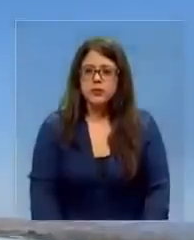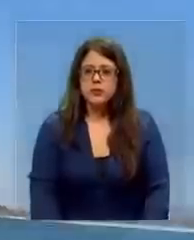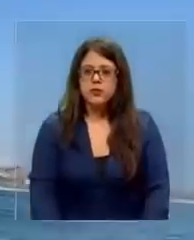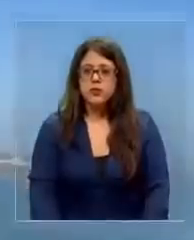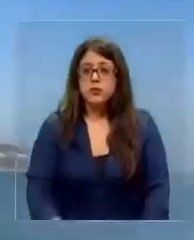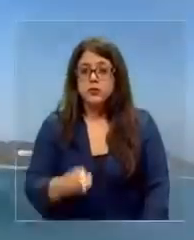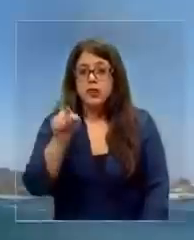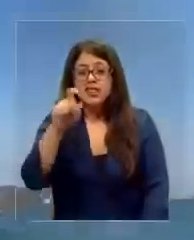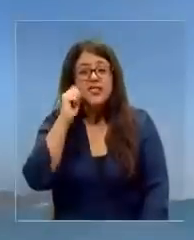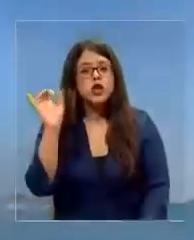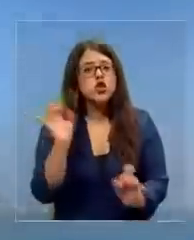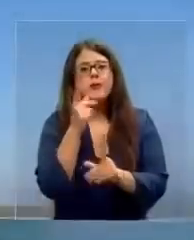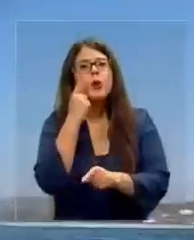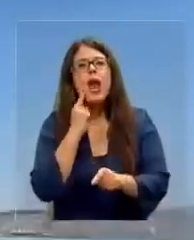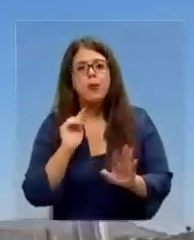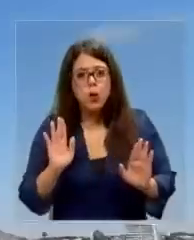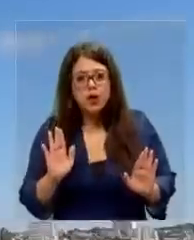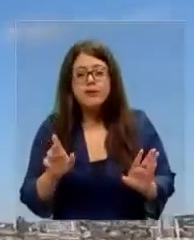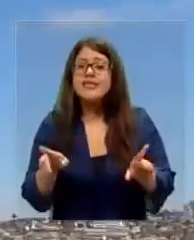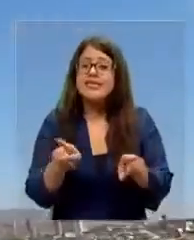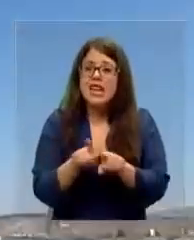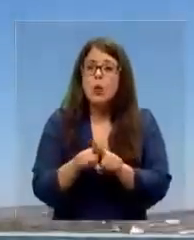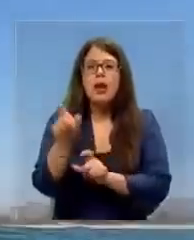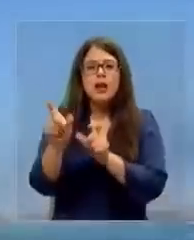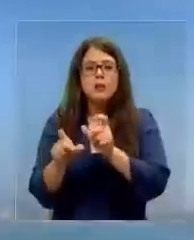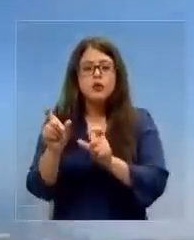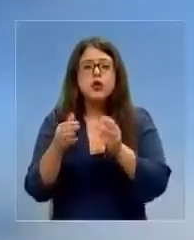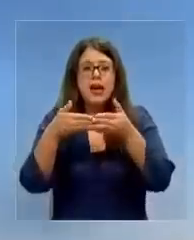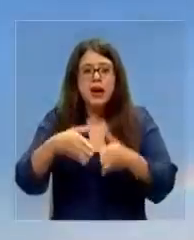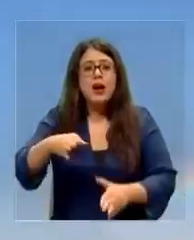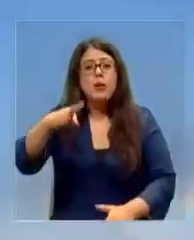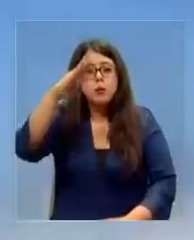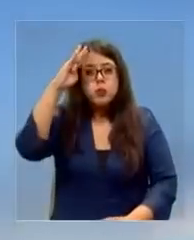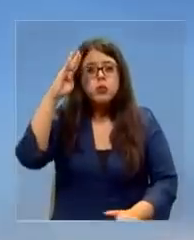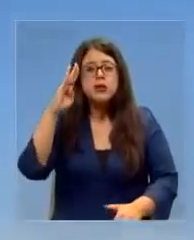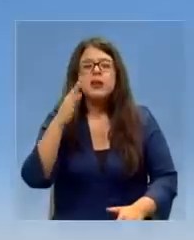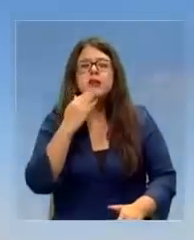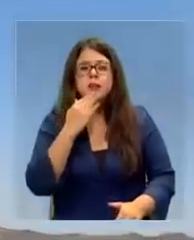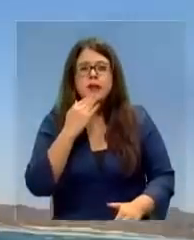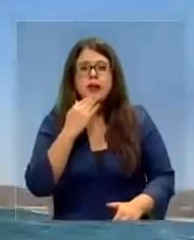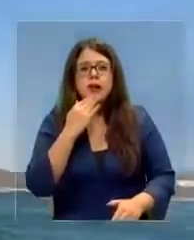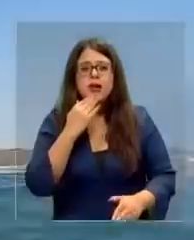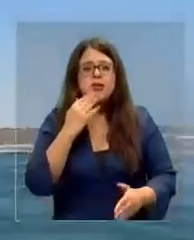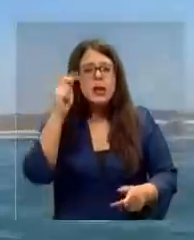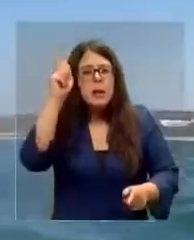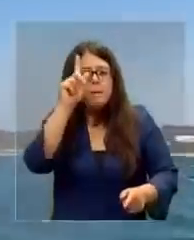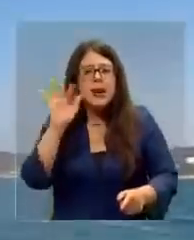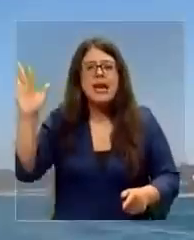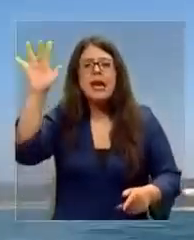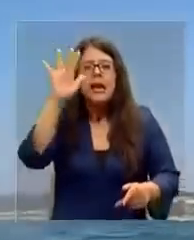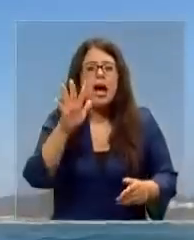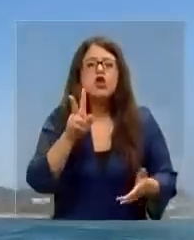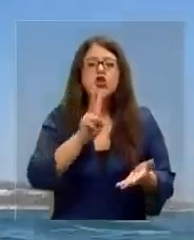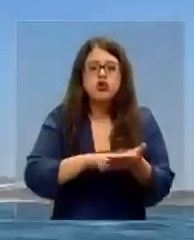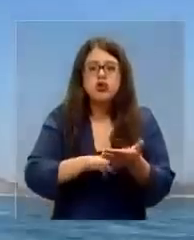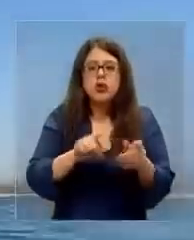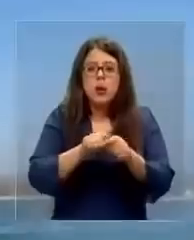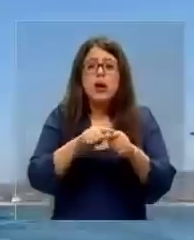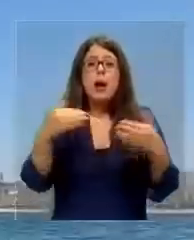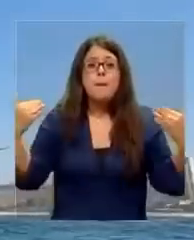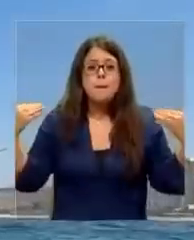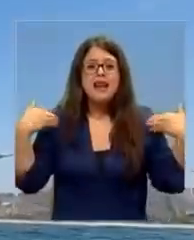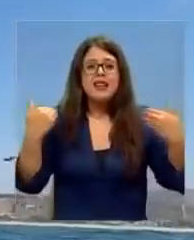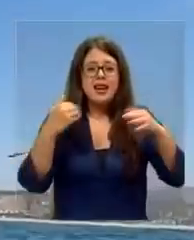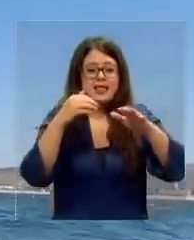Si bien se trata de un simulacro, igualmente el personal de la Armada actúa como si fuera una emergencia real, a fin de practicar el salto al agua